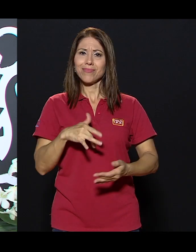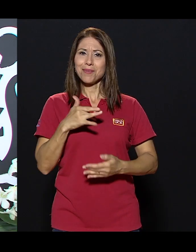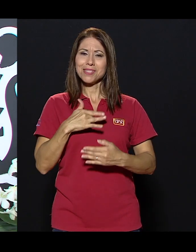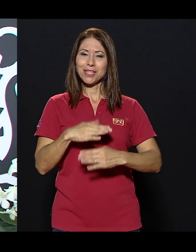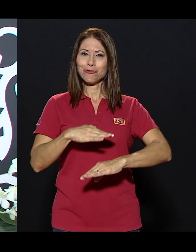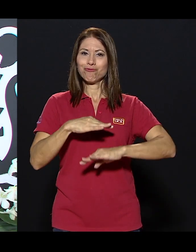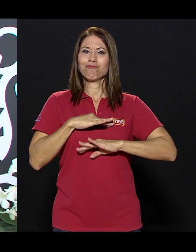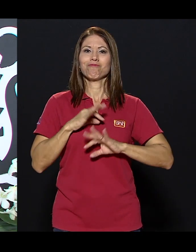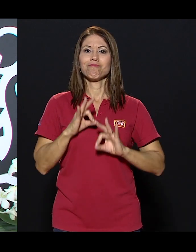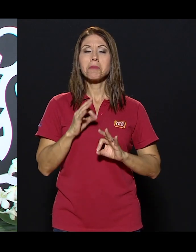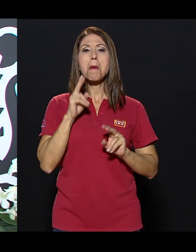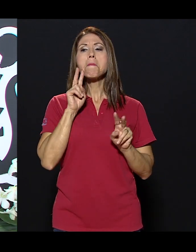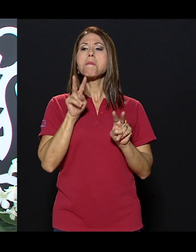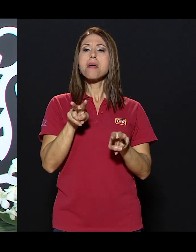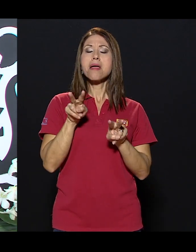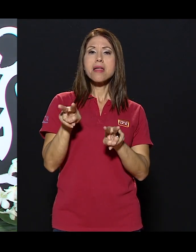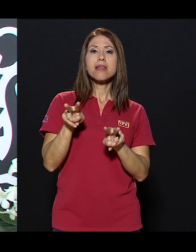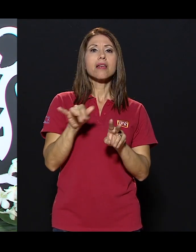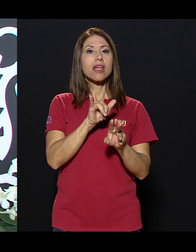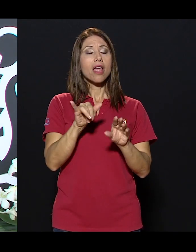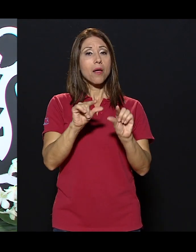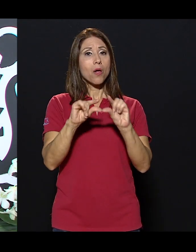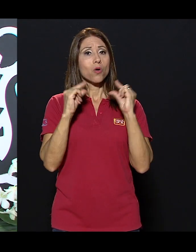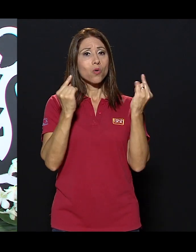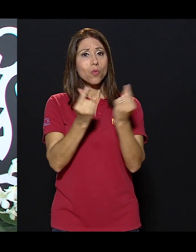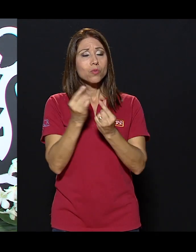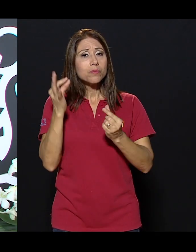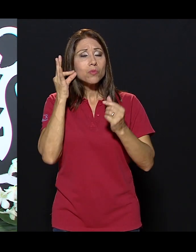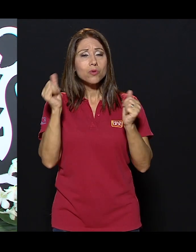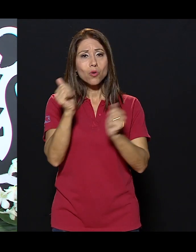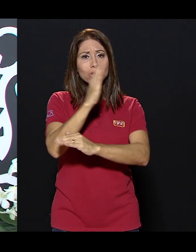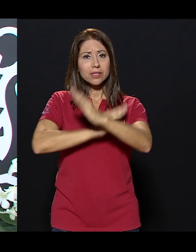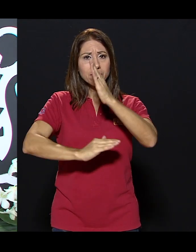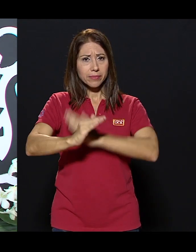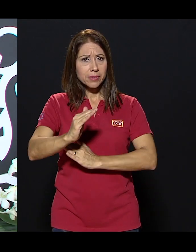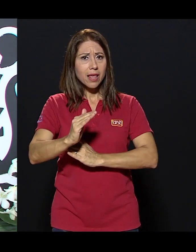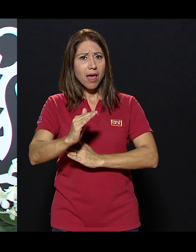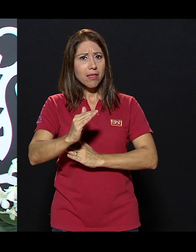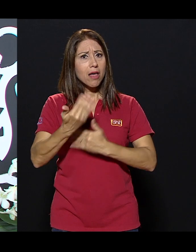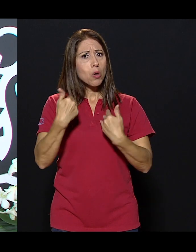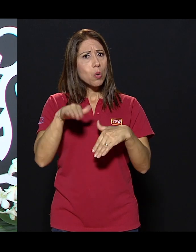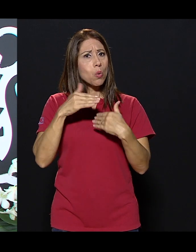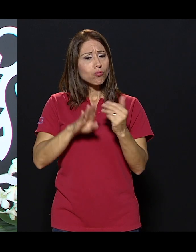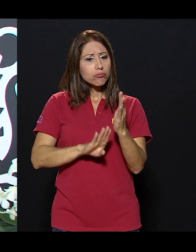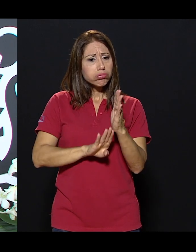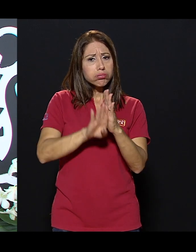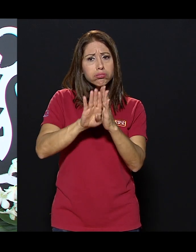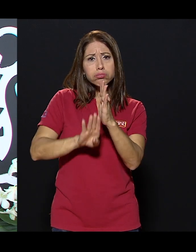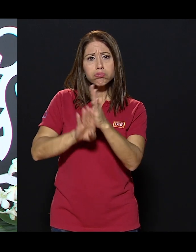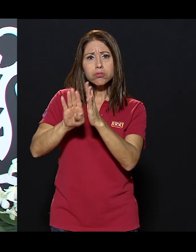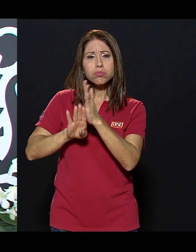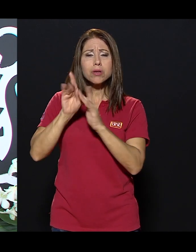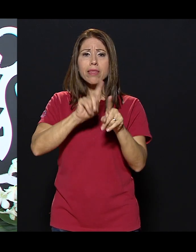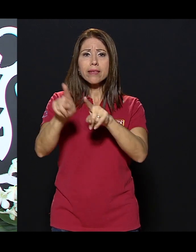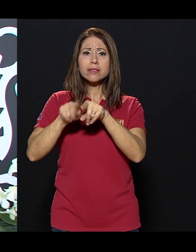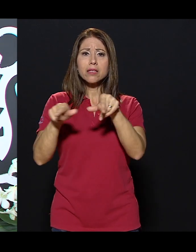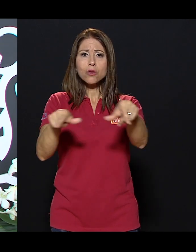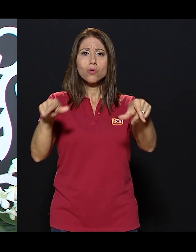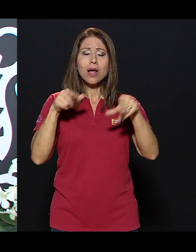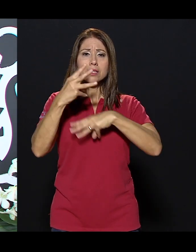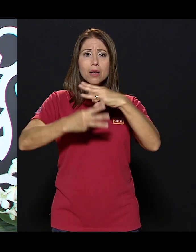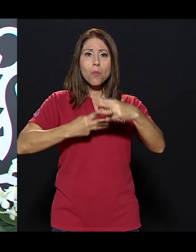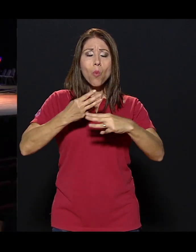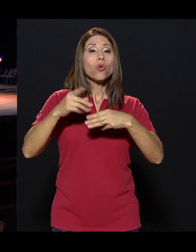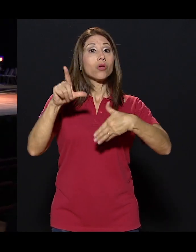llena de satisfacción ver cómo movimientos de mujeres con discapacidad han surgido en distintas partes del mundo